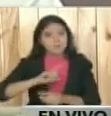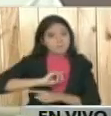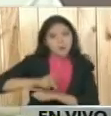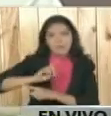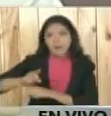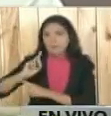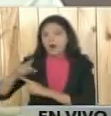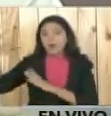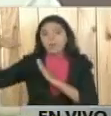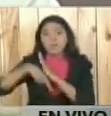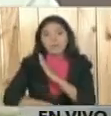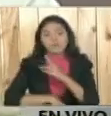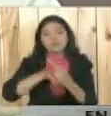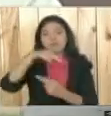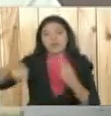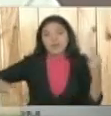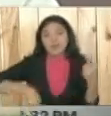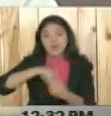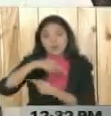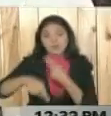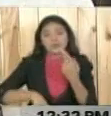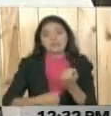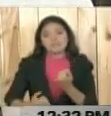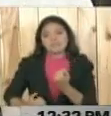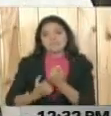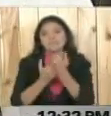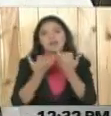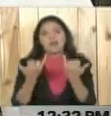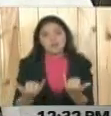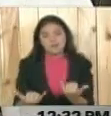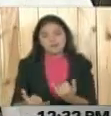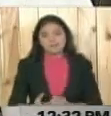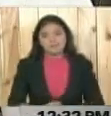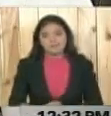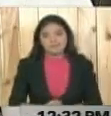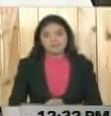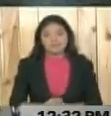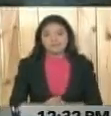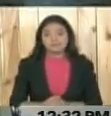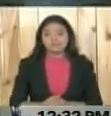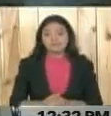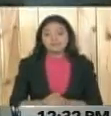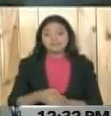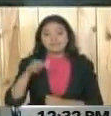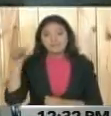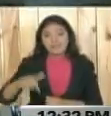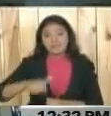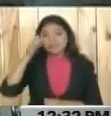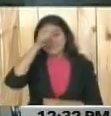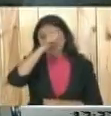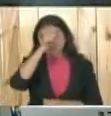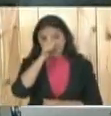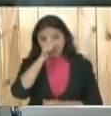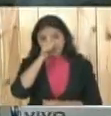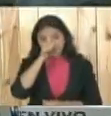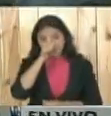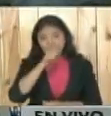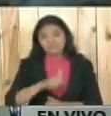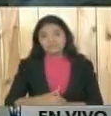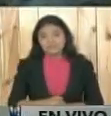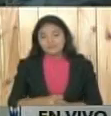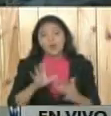la profundización de la revolución, de la ofensiva en que estamos. A partir de este domingo va